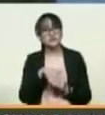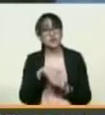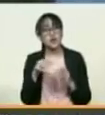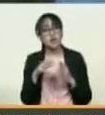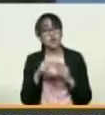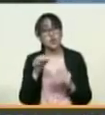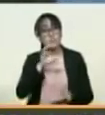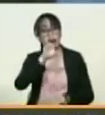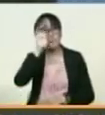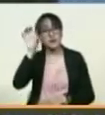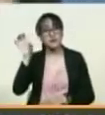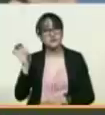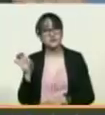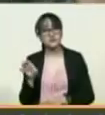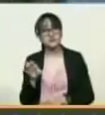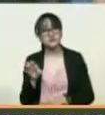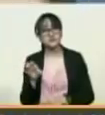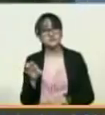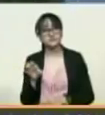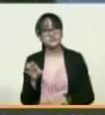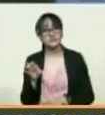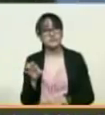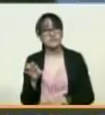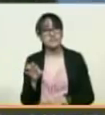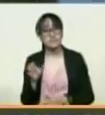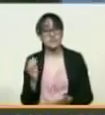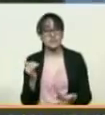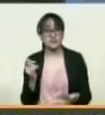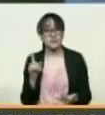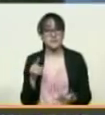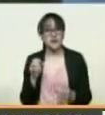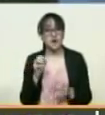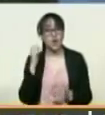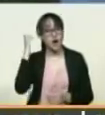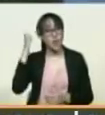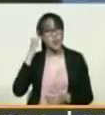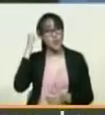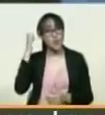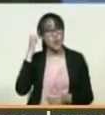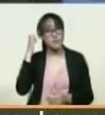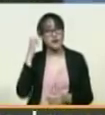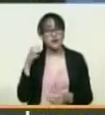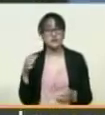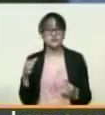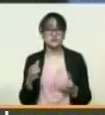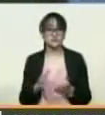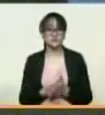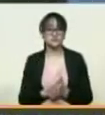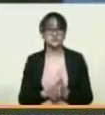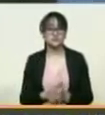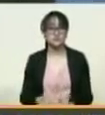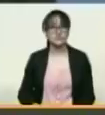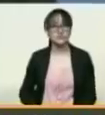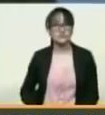países, digo todos porque se suma la Unión Europea, no con medidas a la economía, pero sí con medidas,